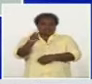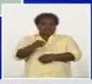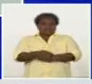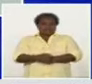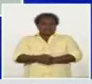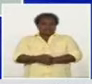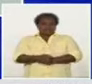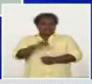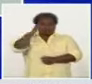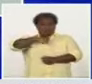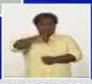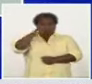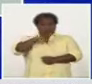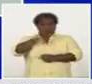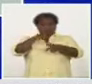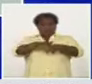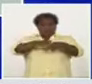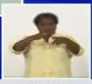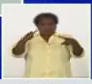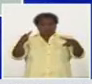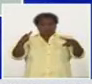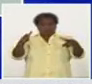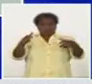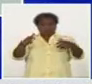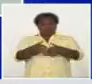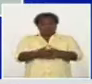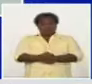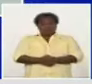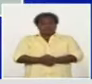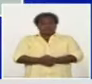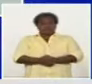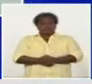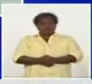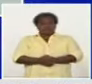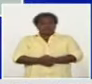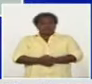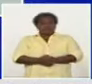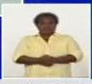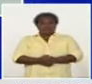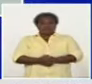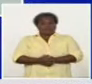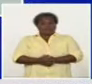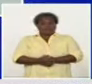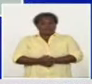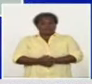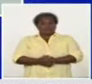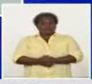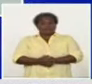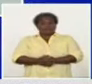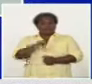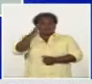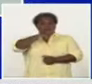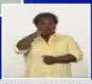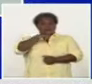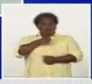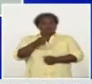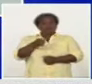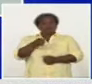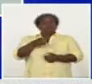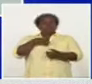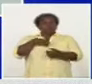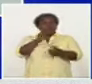Ciego de Ávila incrementa en 18 el número de casos autóctonos. Esta es una provincia que ha mantenido control de la